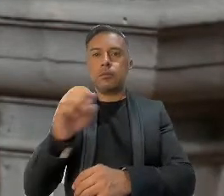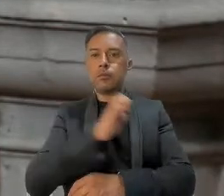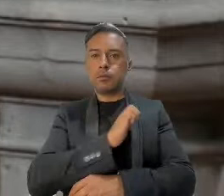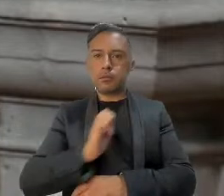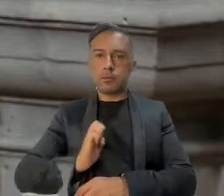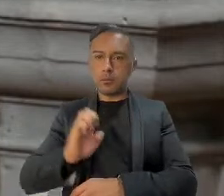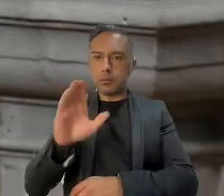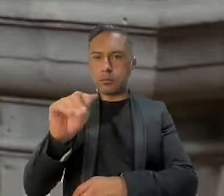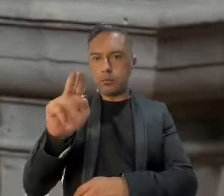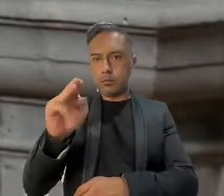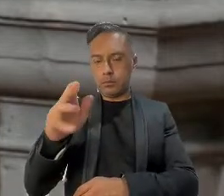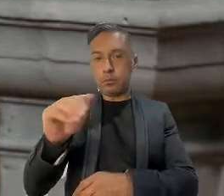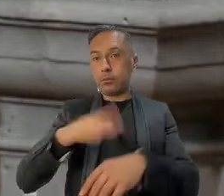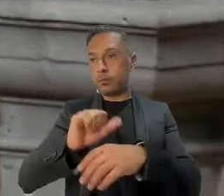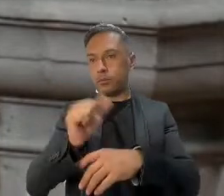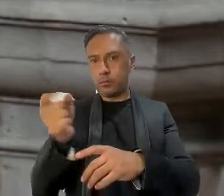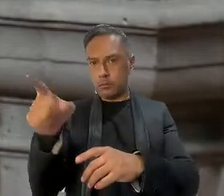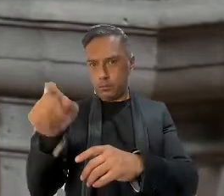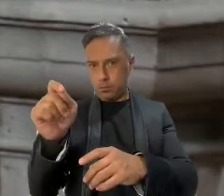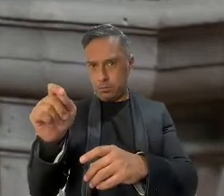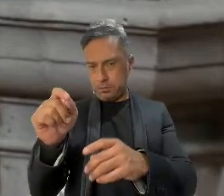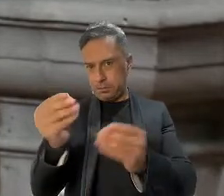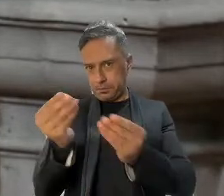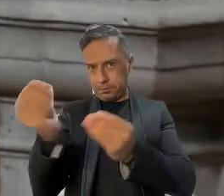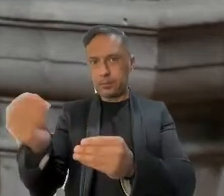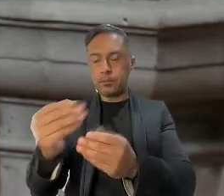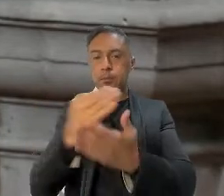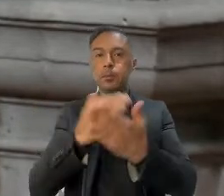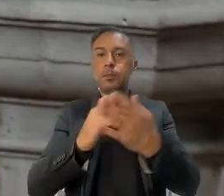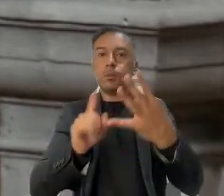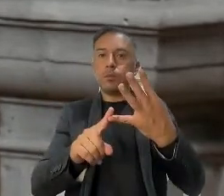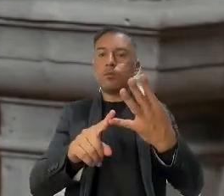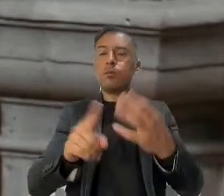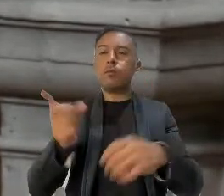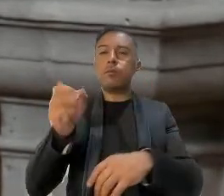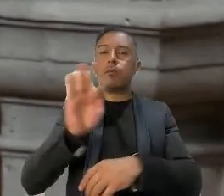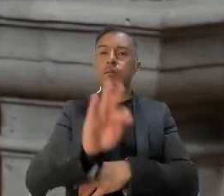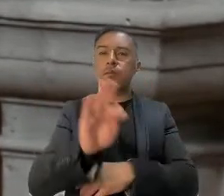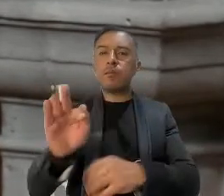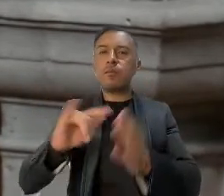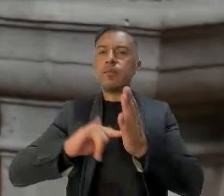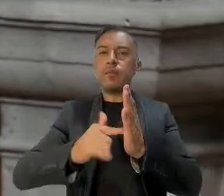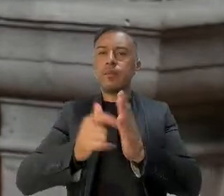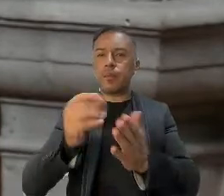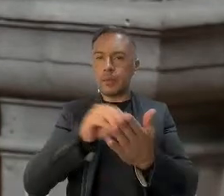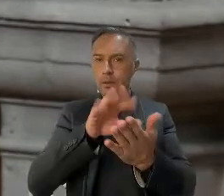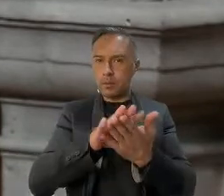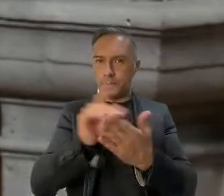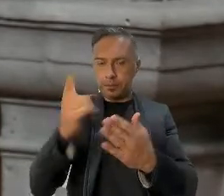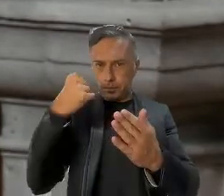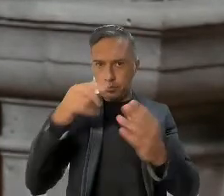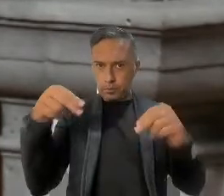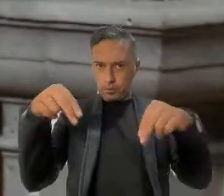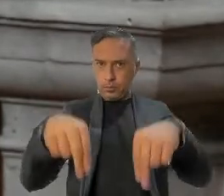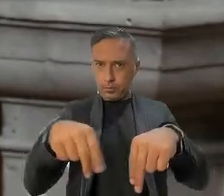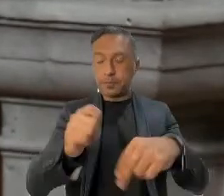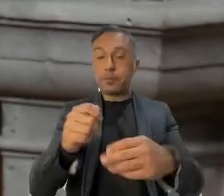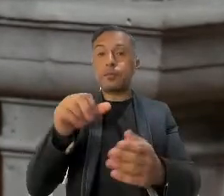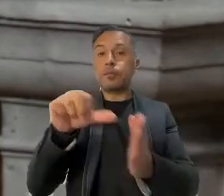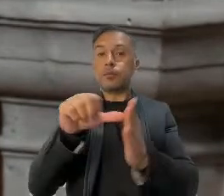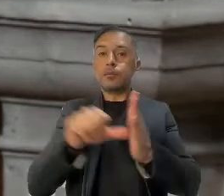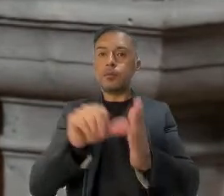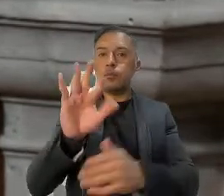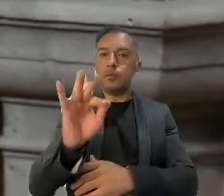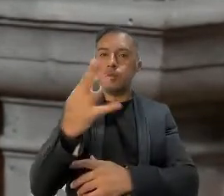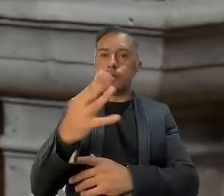de tercero interesado. Cuarto, señale día y hora para celebrar la garantía de audiencia prevista en el artículo 44 de la Ley Reglamentaria de